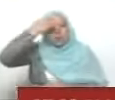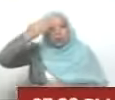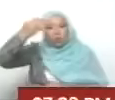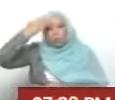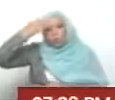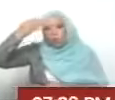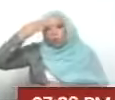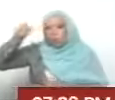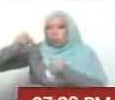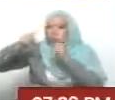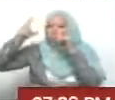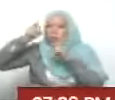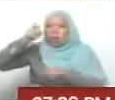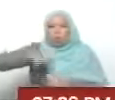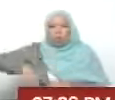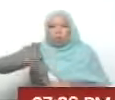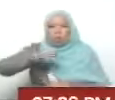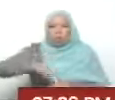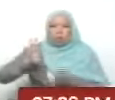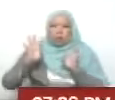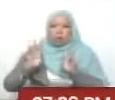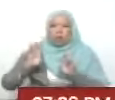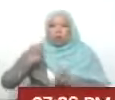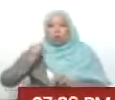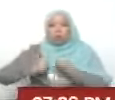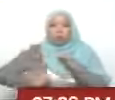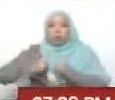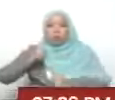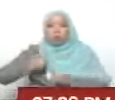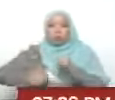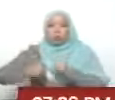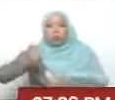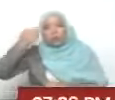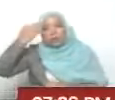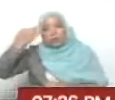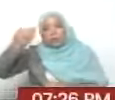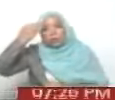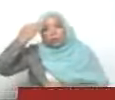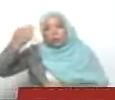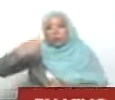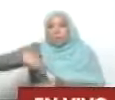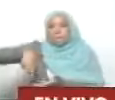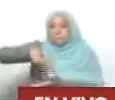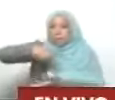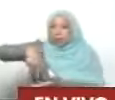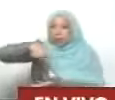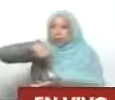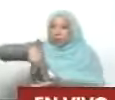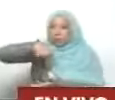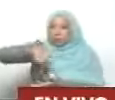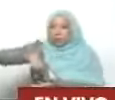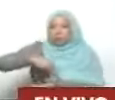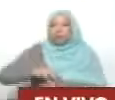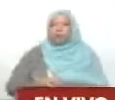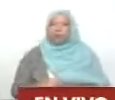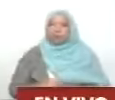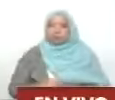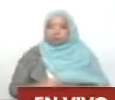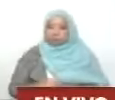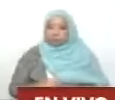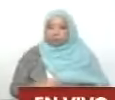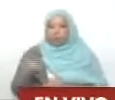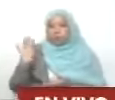Me impresionó la cantidad de gente que venía caminando. Saludé a la gente, bailamos, porque tú sabes que el